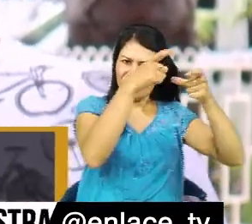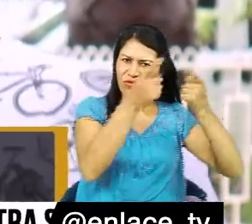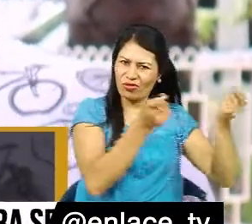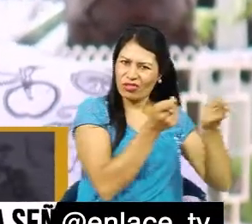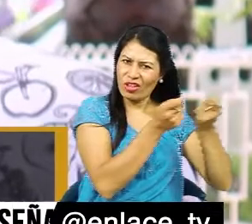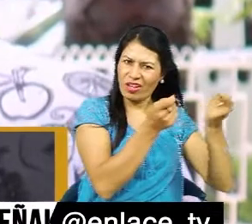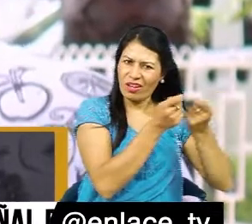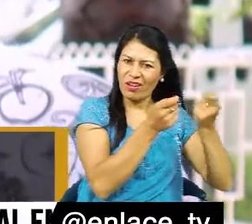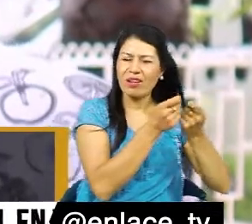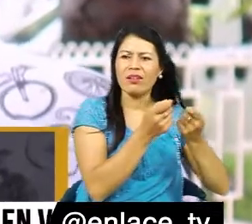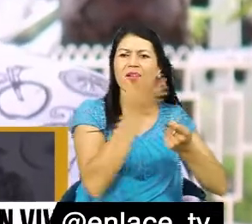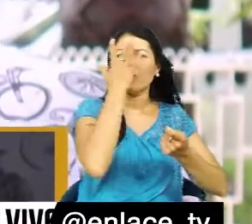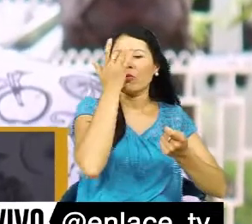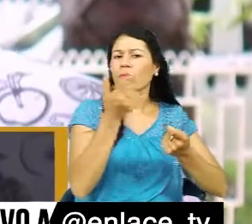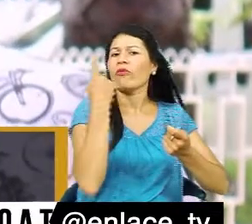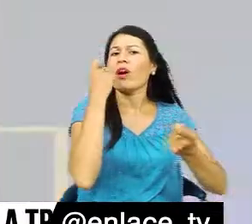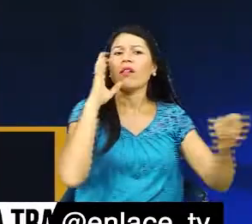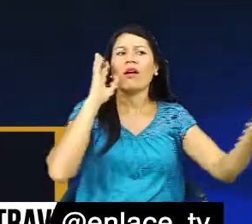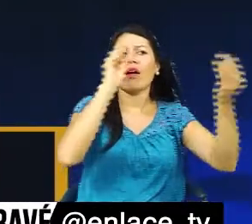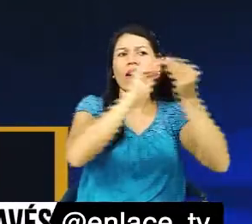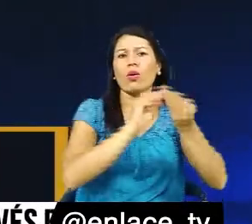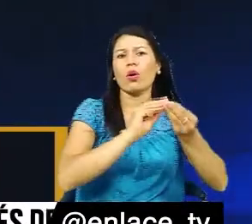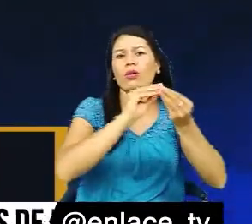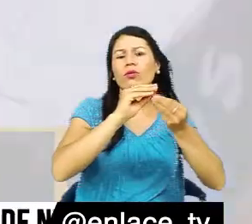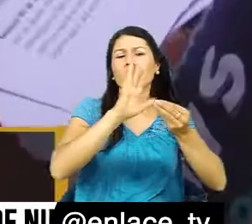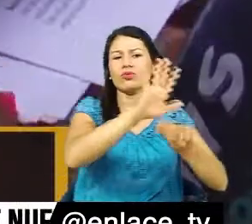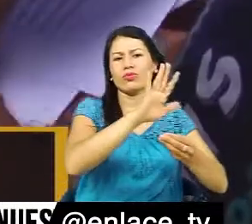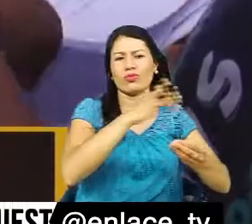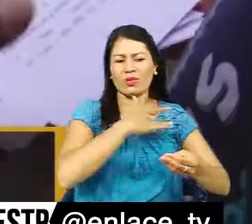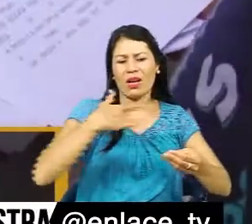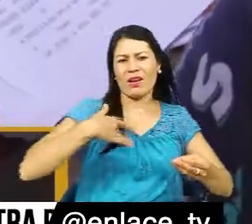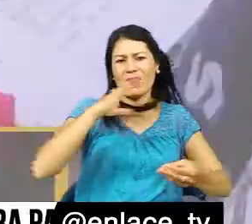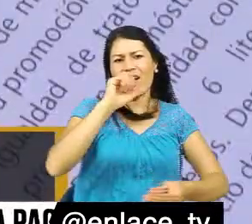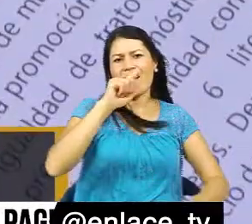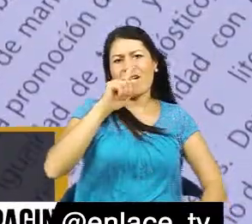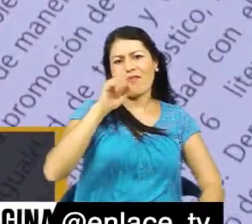convenio con Café Salud.